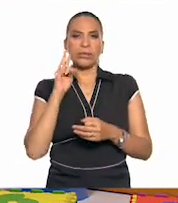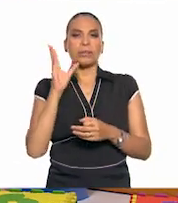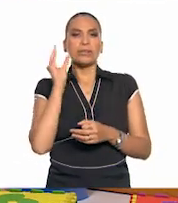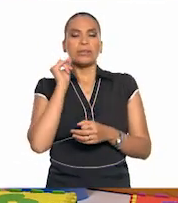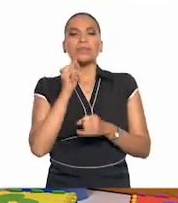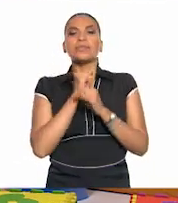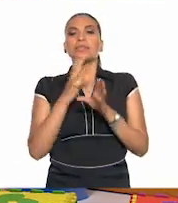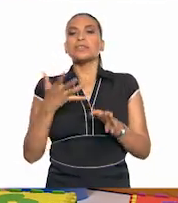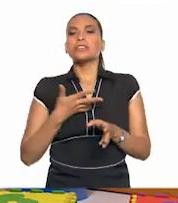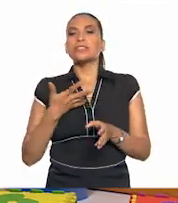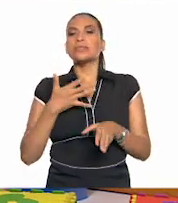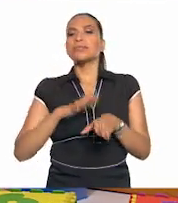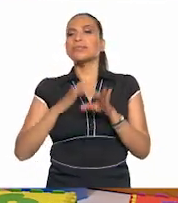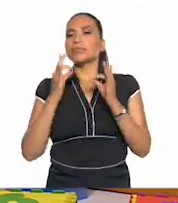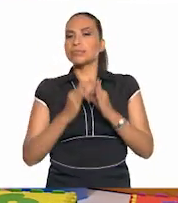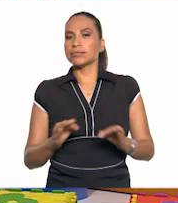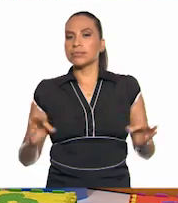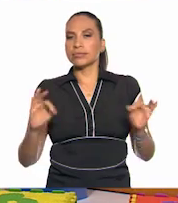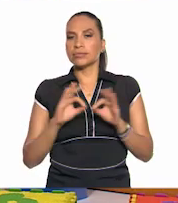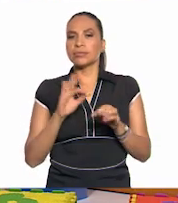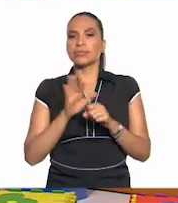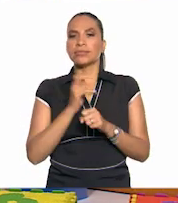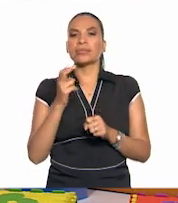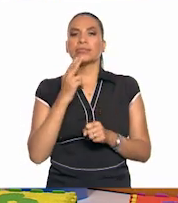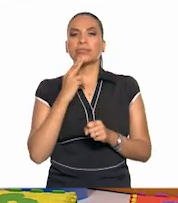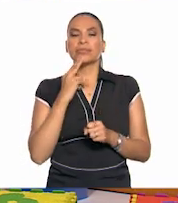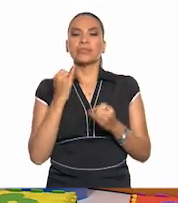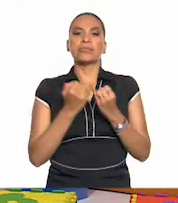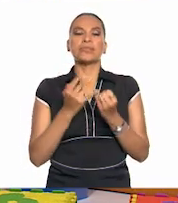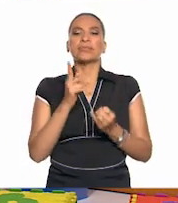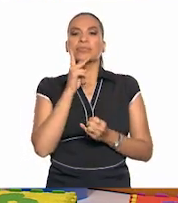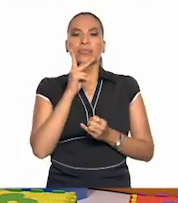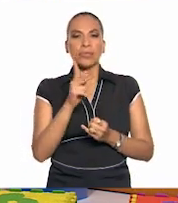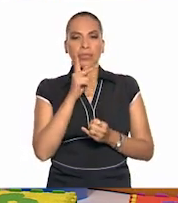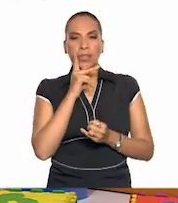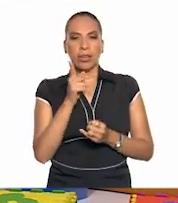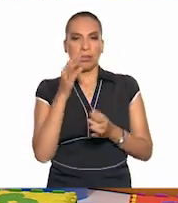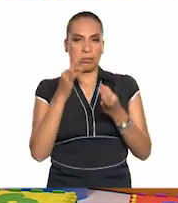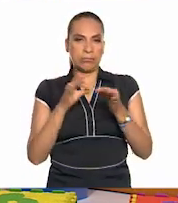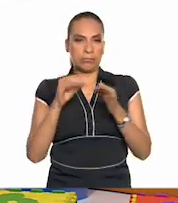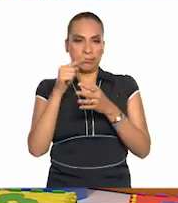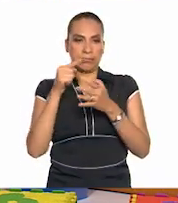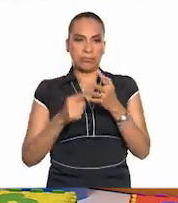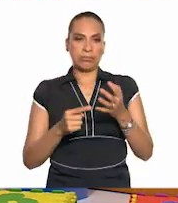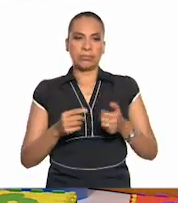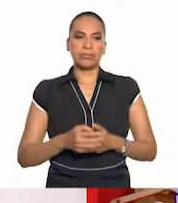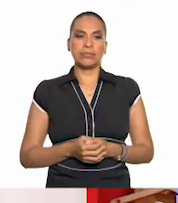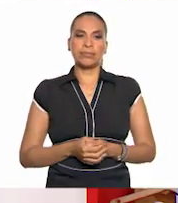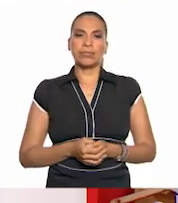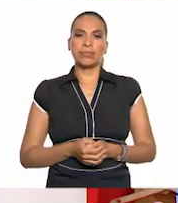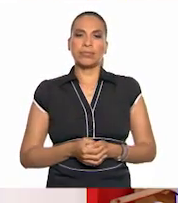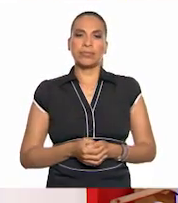la información más importante. Para eso nos sirven también las palabras clave. Ah, muy